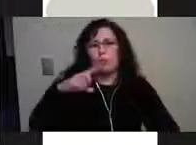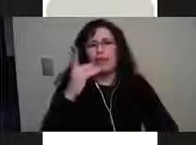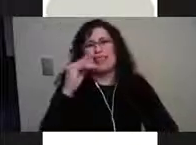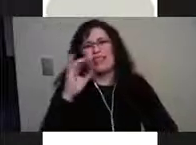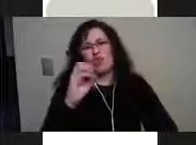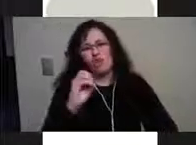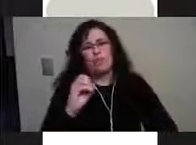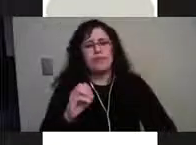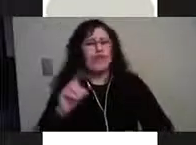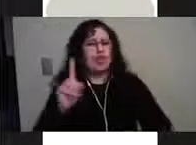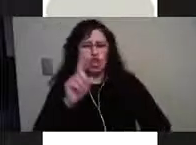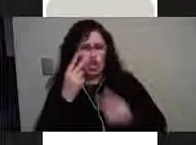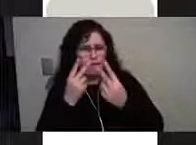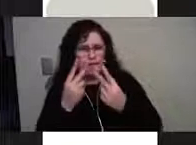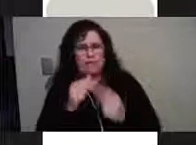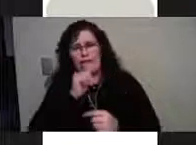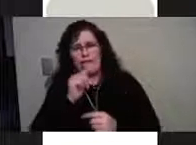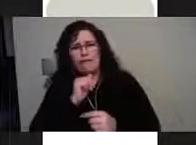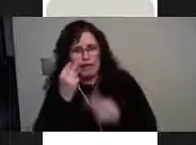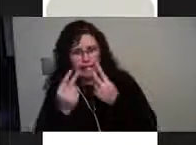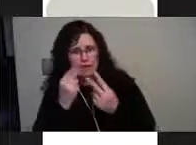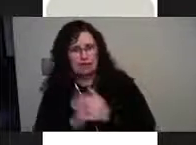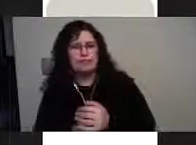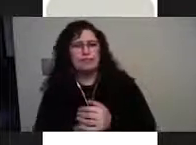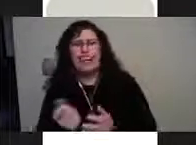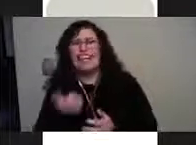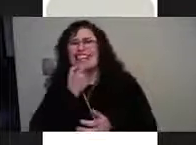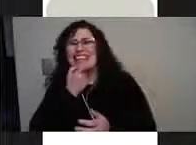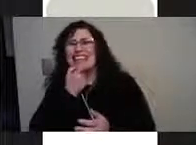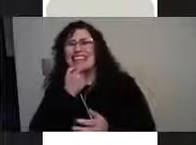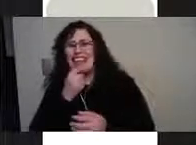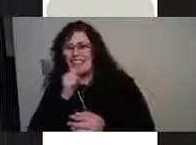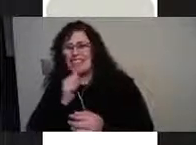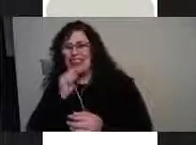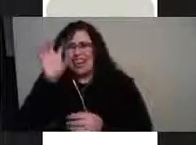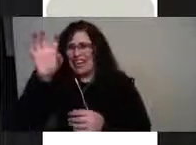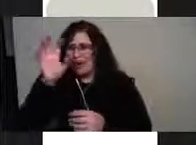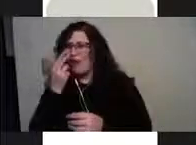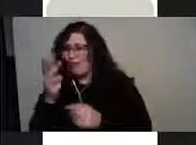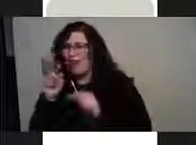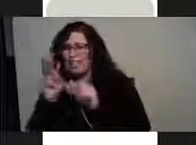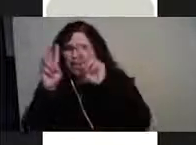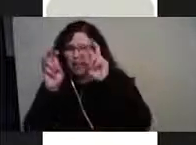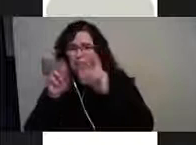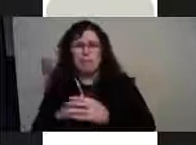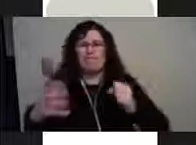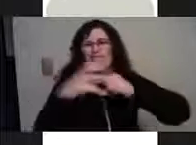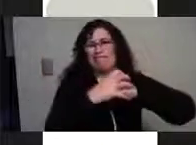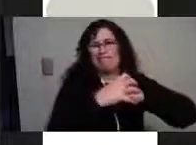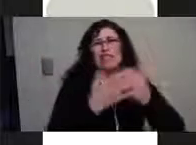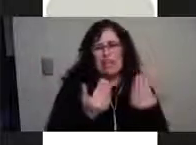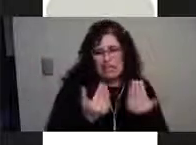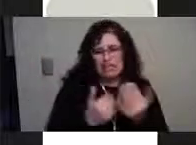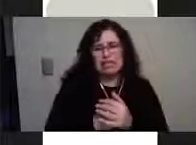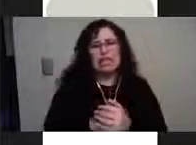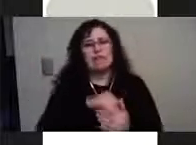vemos el trastorno ortopédico en traumatología, lo vamos a ver mañana, ¿ya? algunos trastornos ortopédicos, como lo que